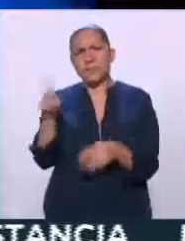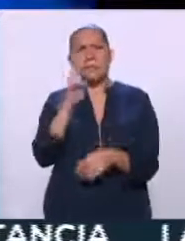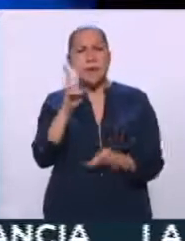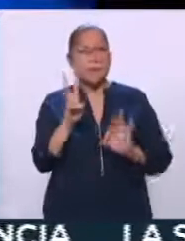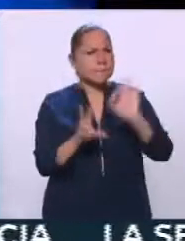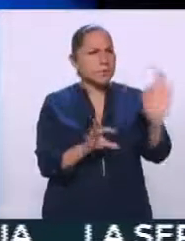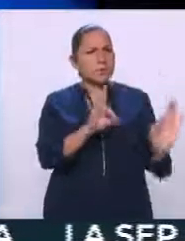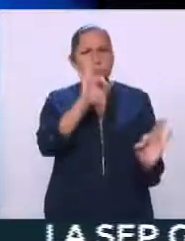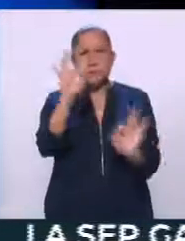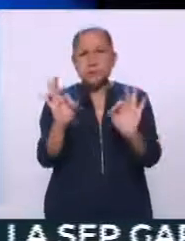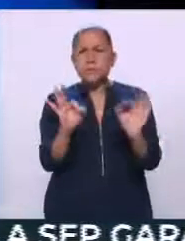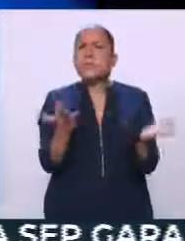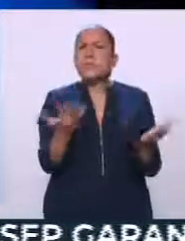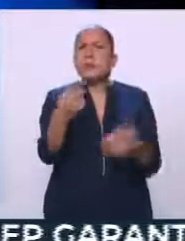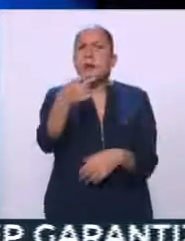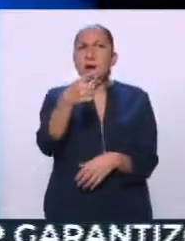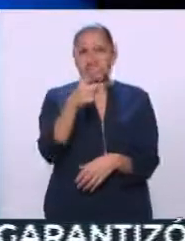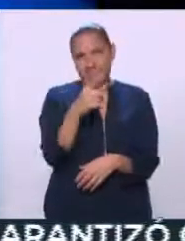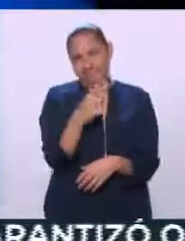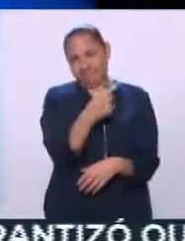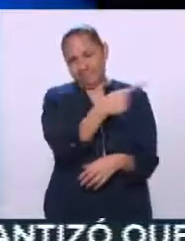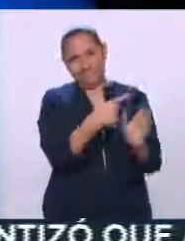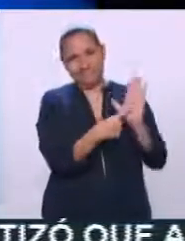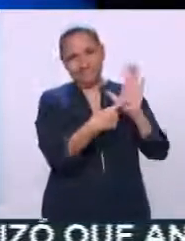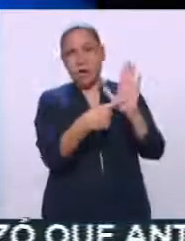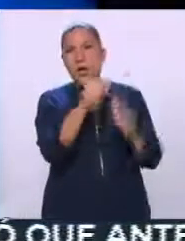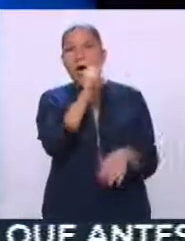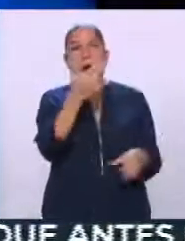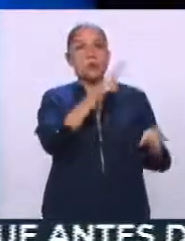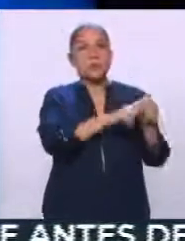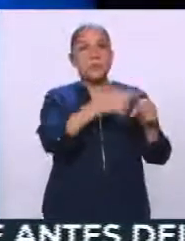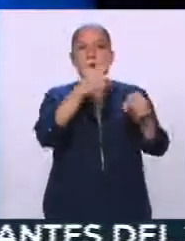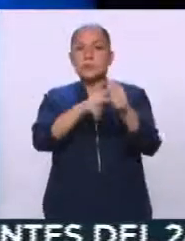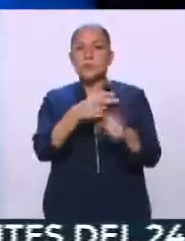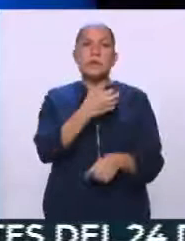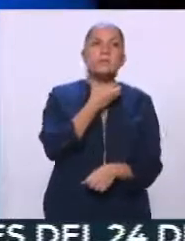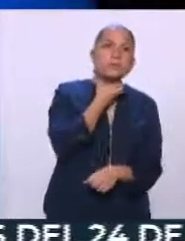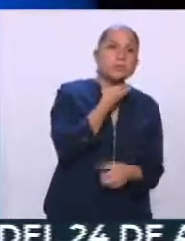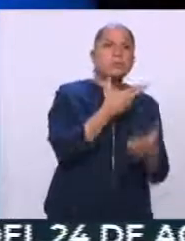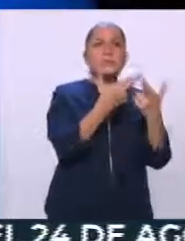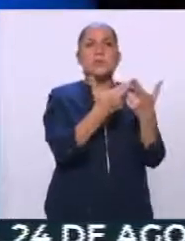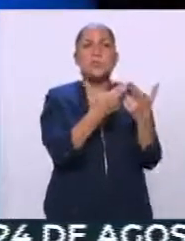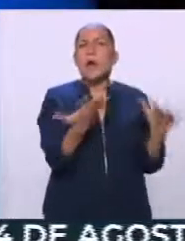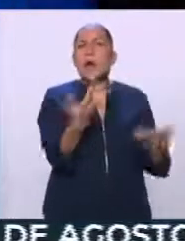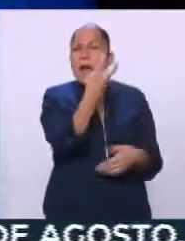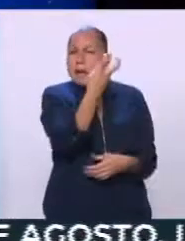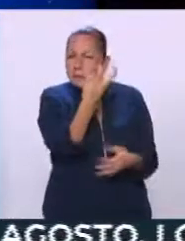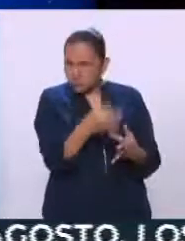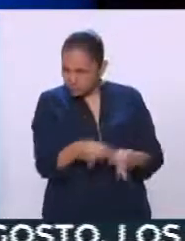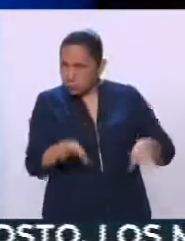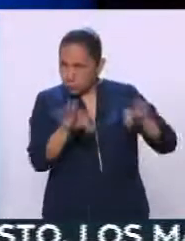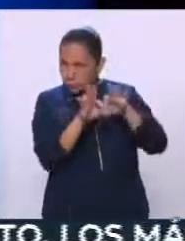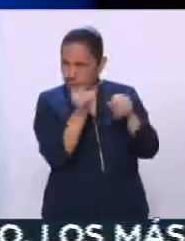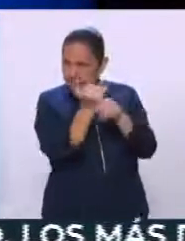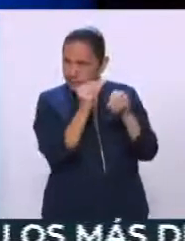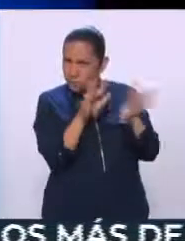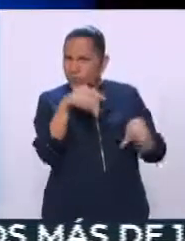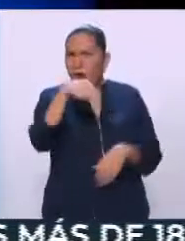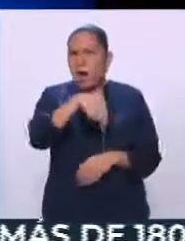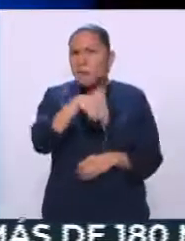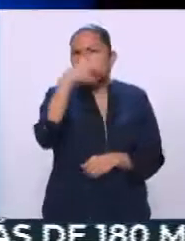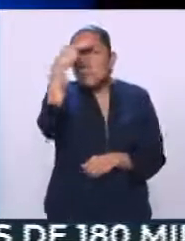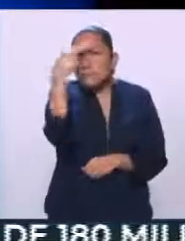ocupación hospitalaria? Pues para poder comprender cómo es que estamos ahorita, cómo está la ocupación hospitalaria en nuestro país